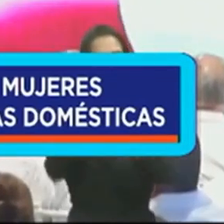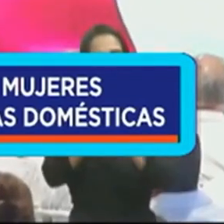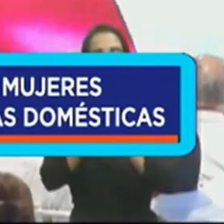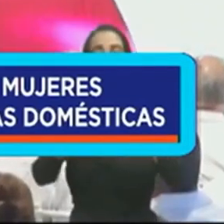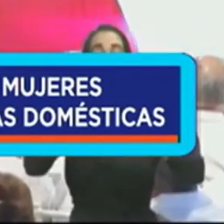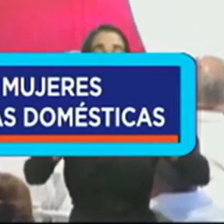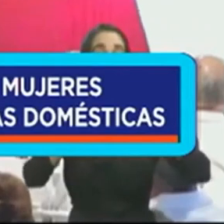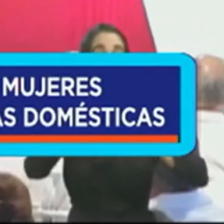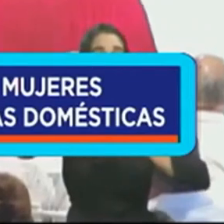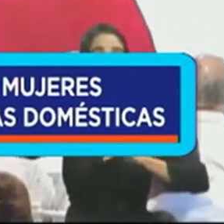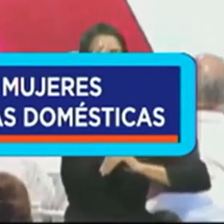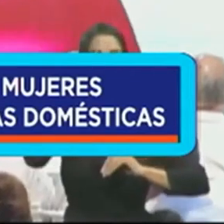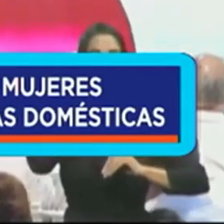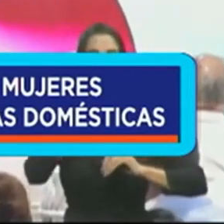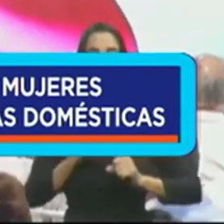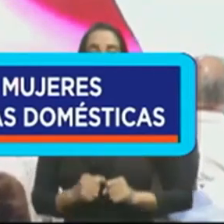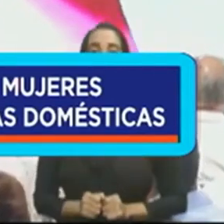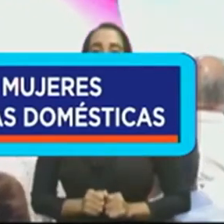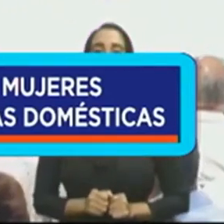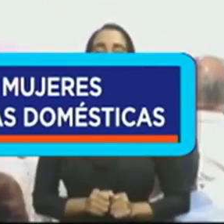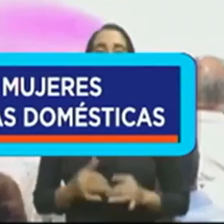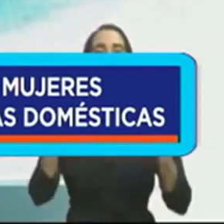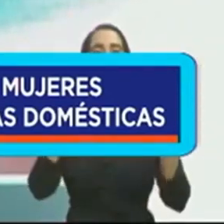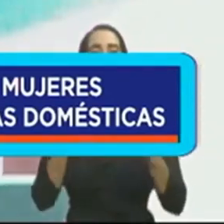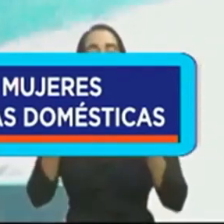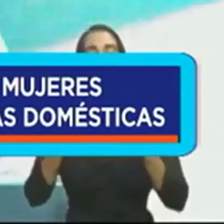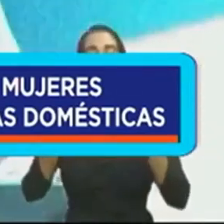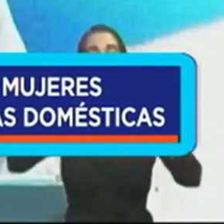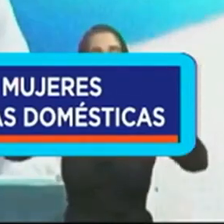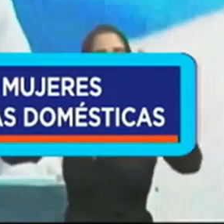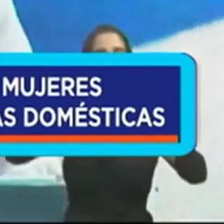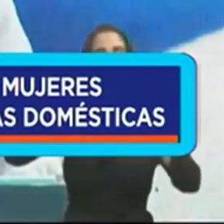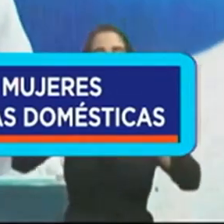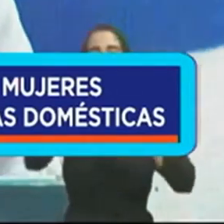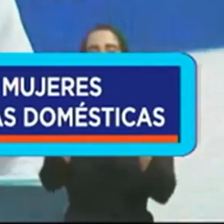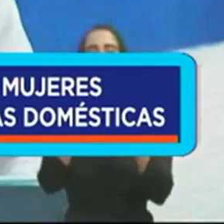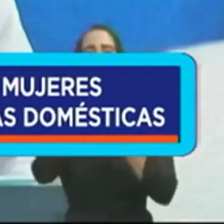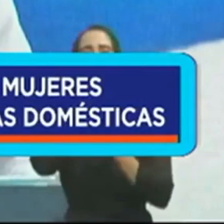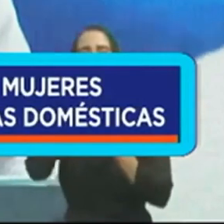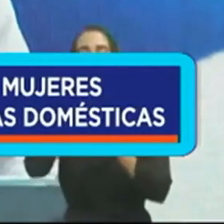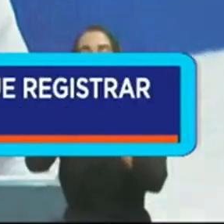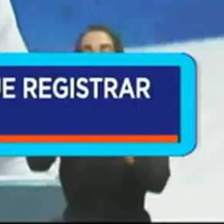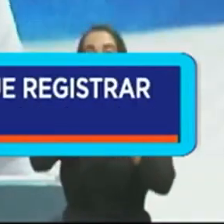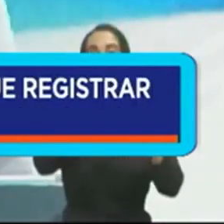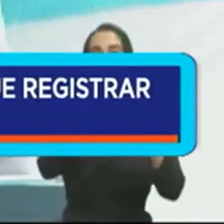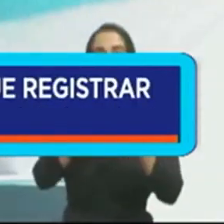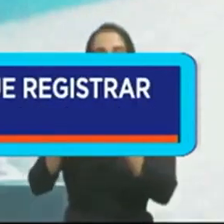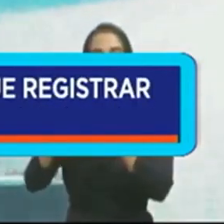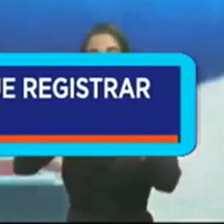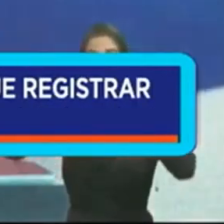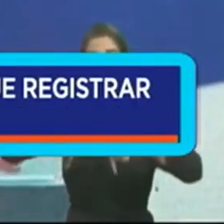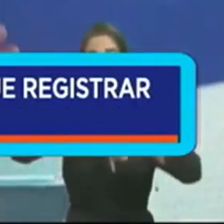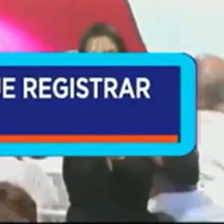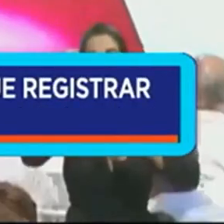la historia de la República Dominicana. Hoy hacemos justicia a las miles y miles de trabajadoras y trabajadores domésticos de nuestro